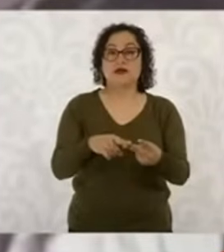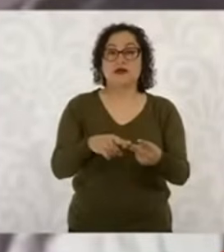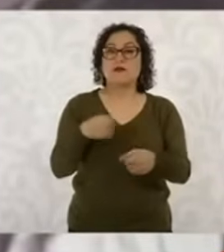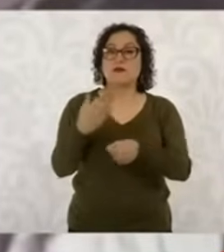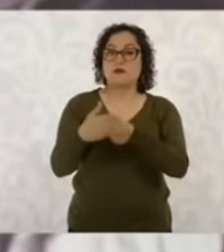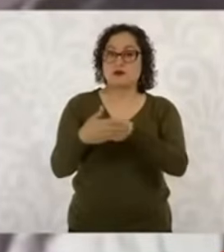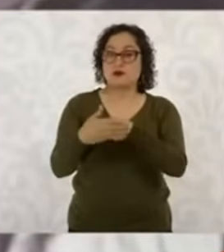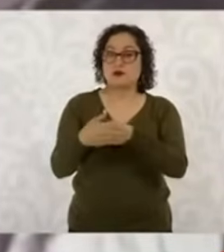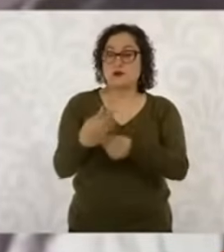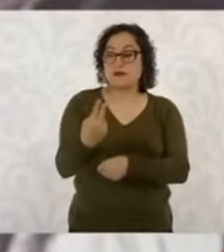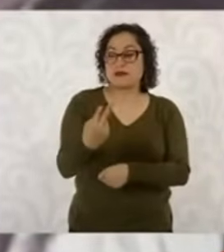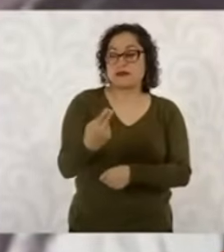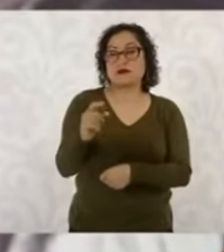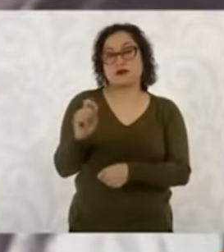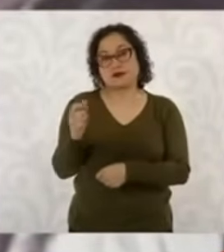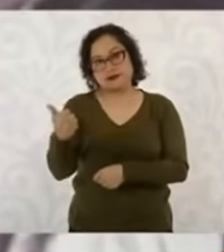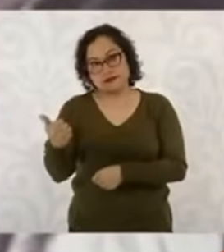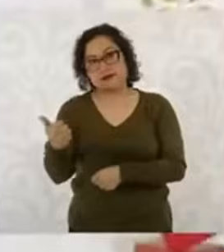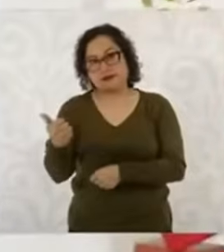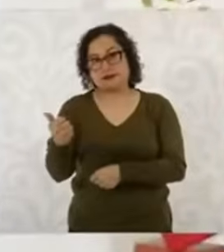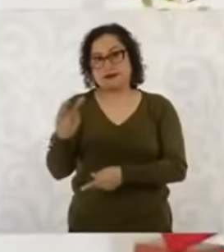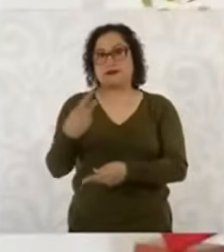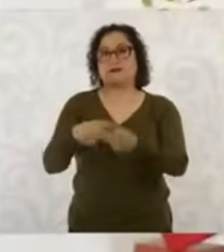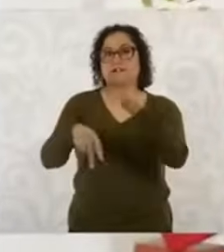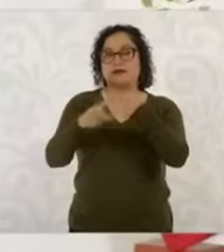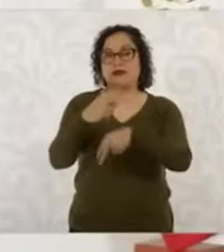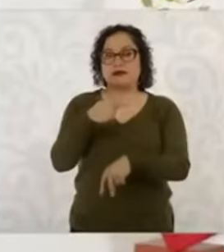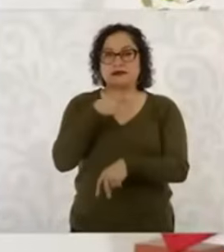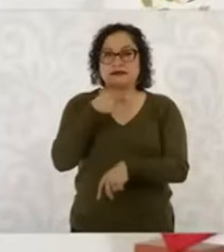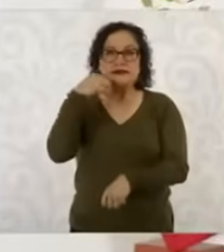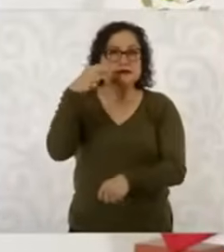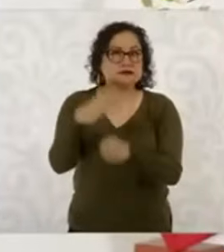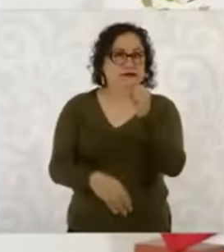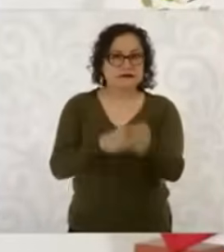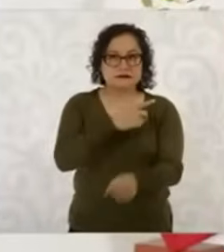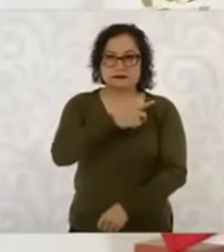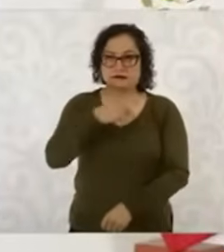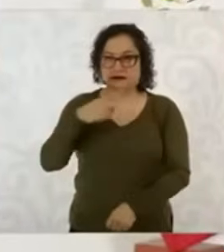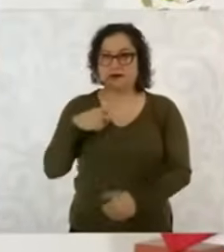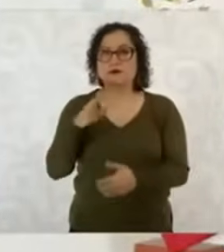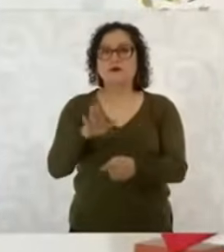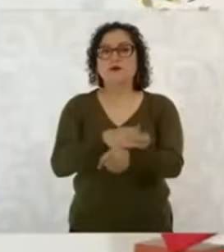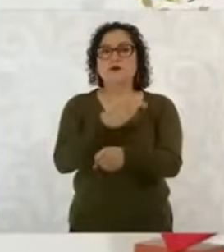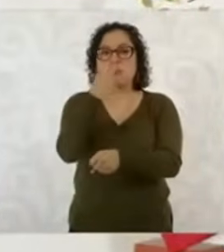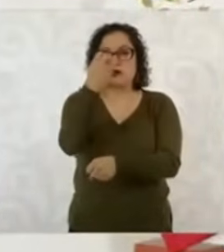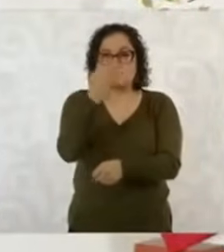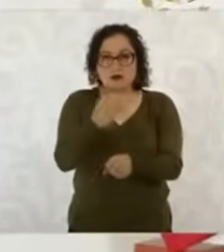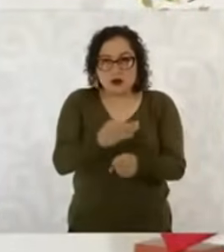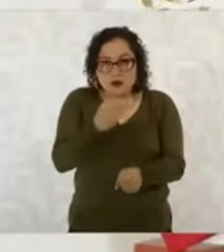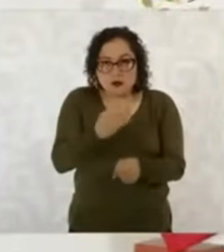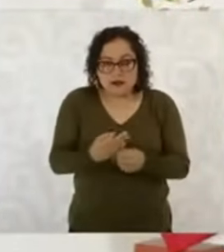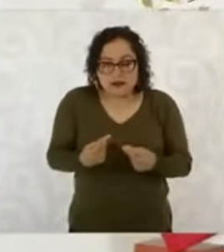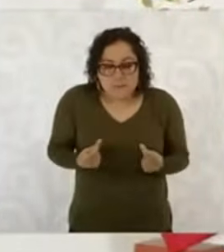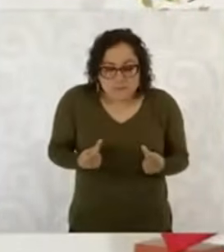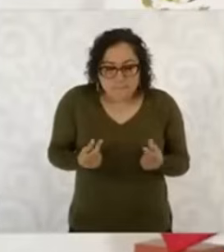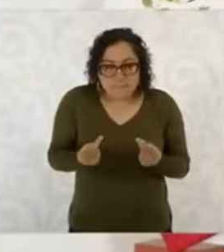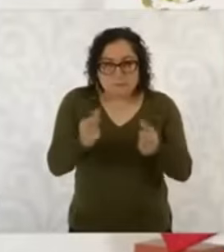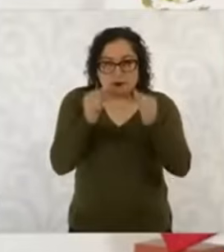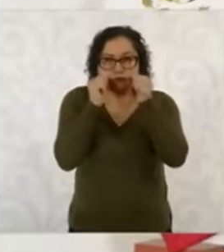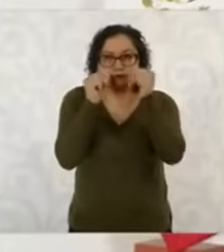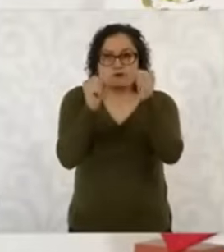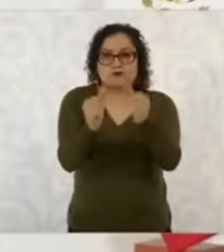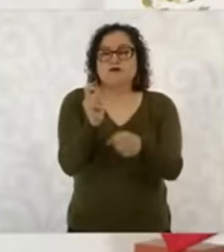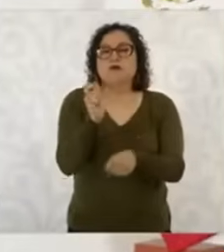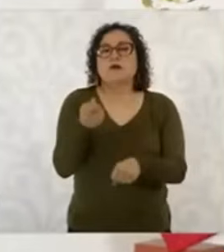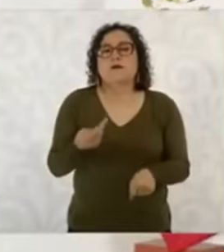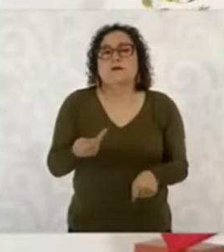26. ¿No? Eso es lo que explica esta presión tan importante que tenemos en la famosa línea presupuestal de Pemex y